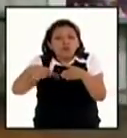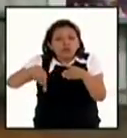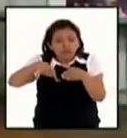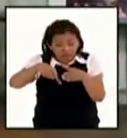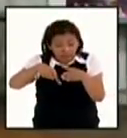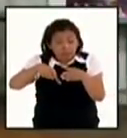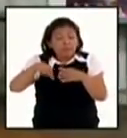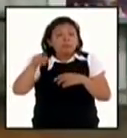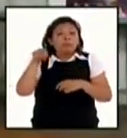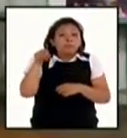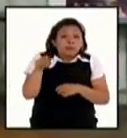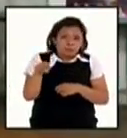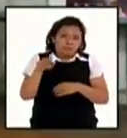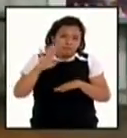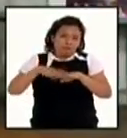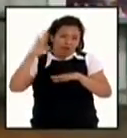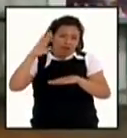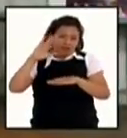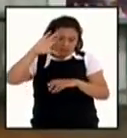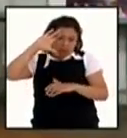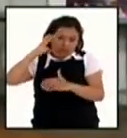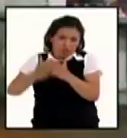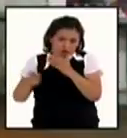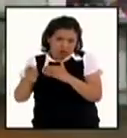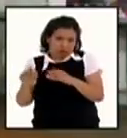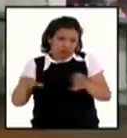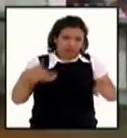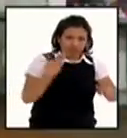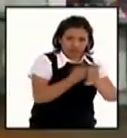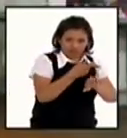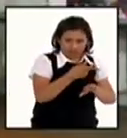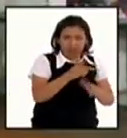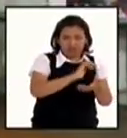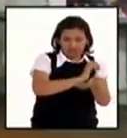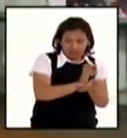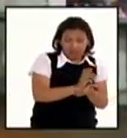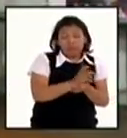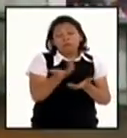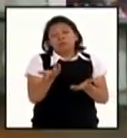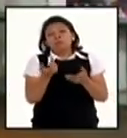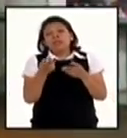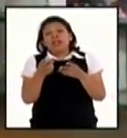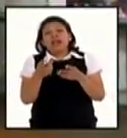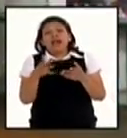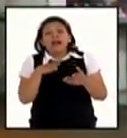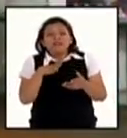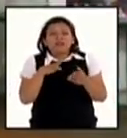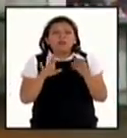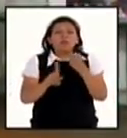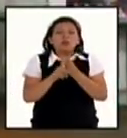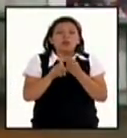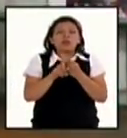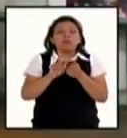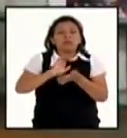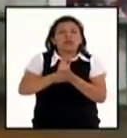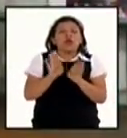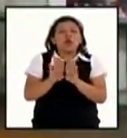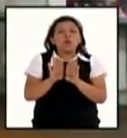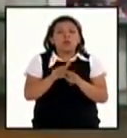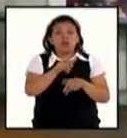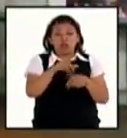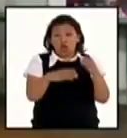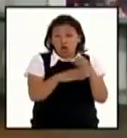en su mayor parte es de carácter católico. Entonces, iban desde negación a la venta